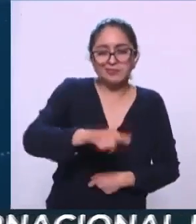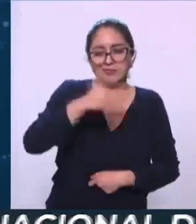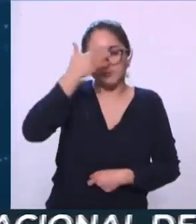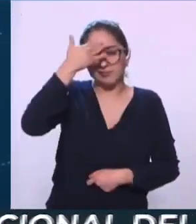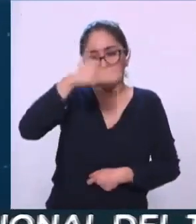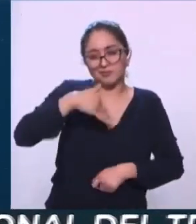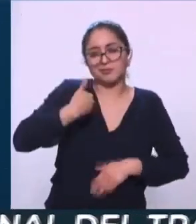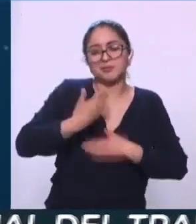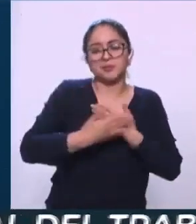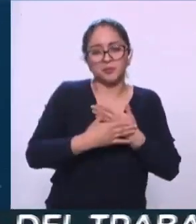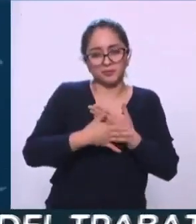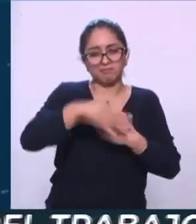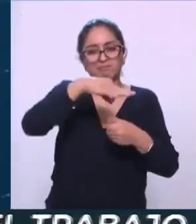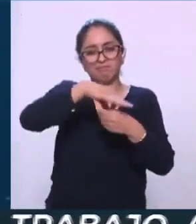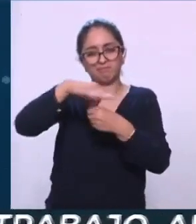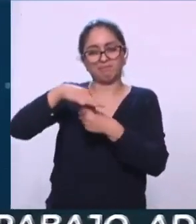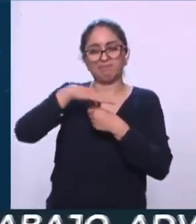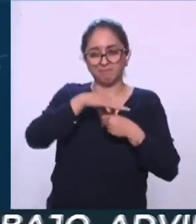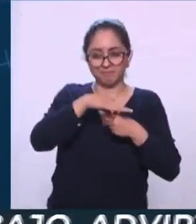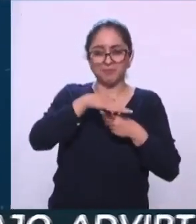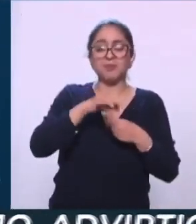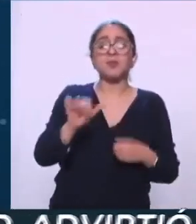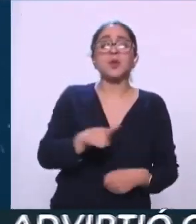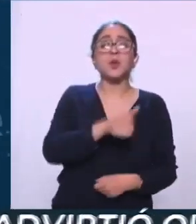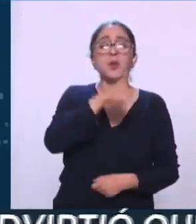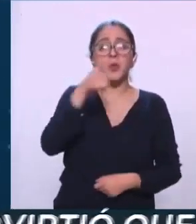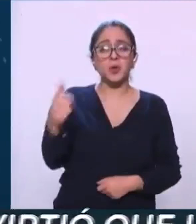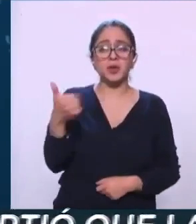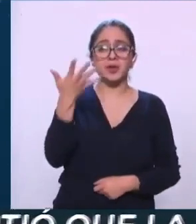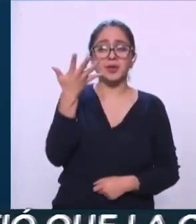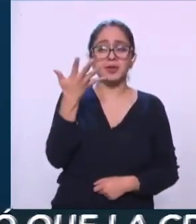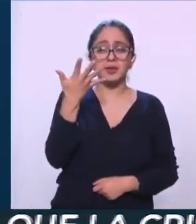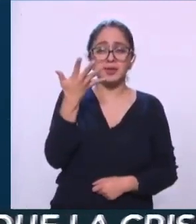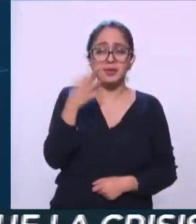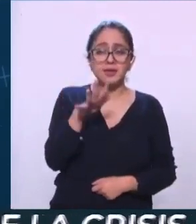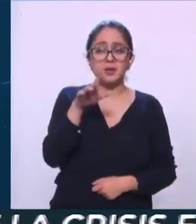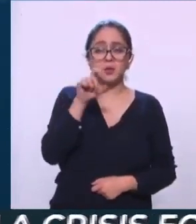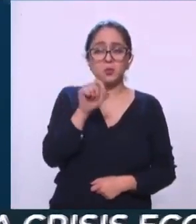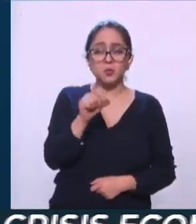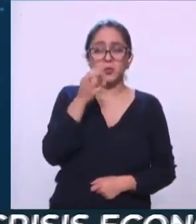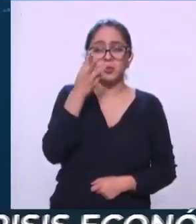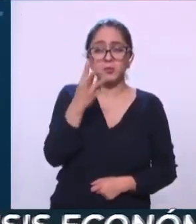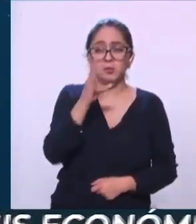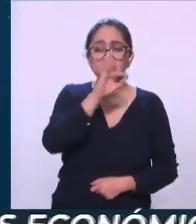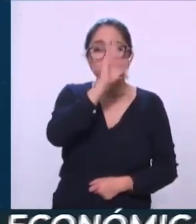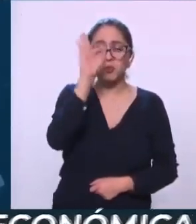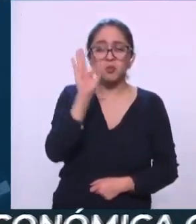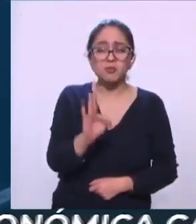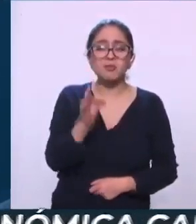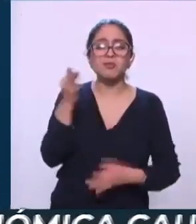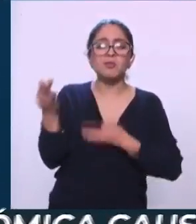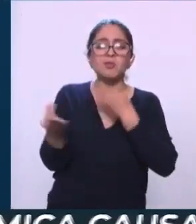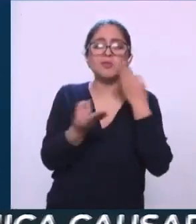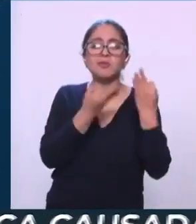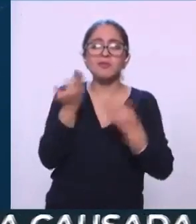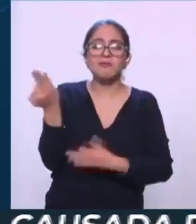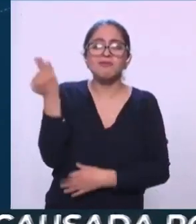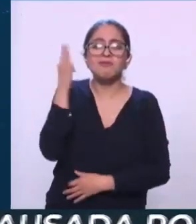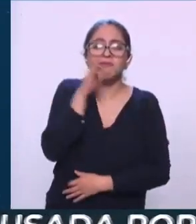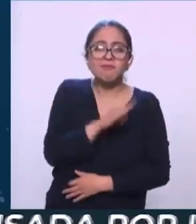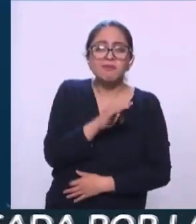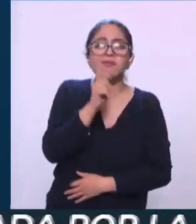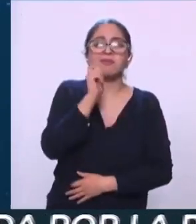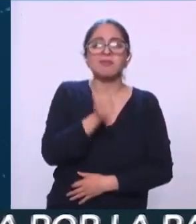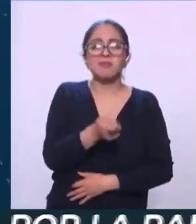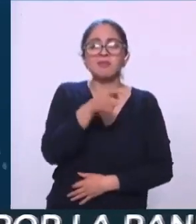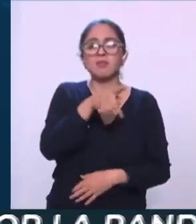electoral. Exactamente. Y había otro 10.3% de noticias falsas sobre omisión de pruebas